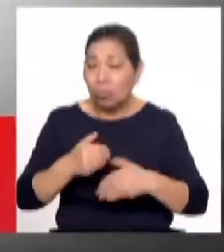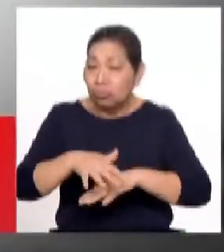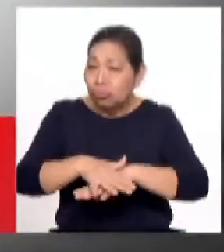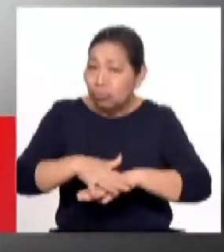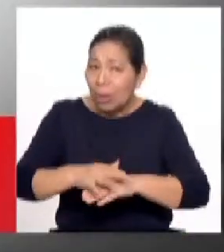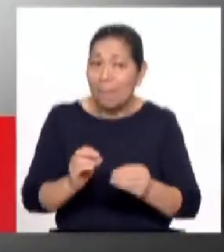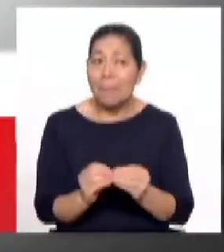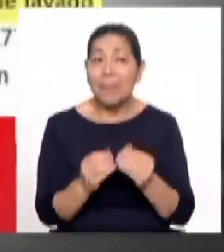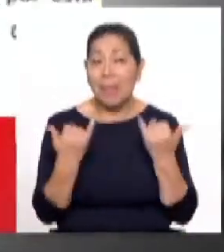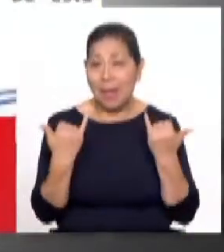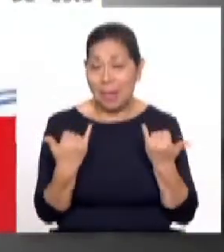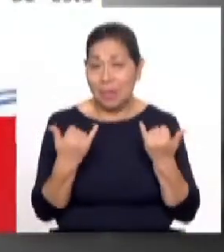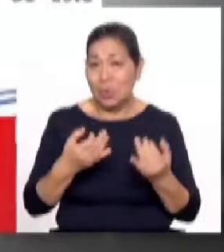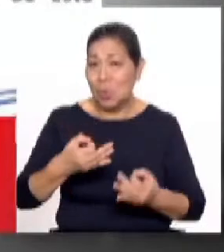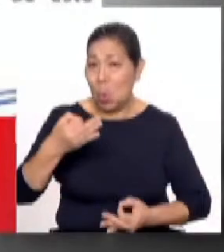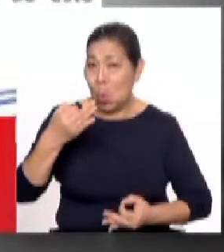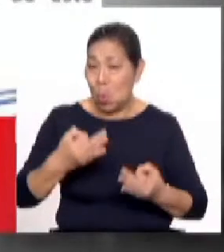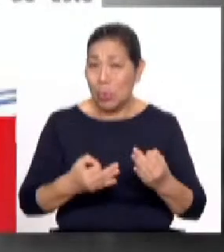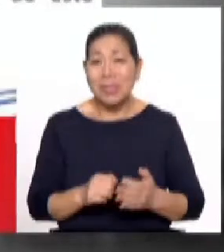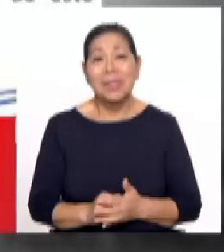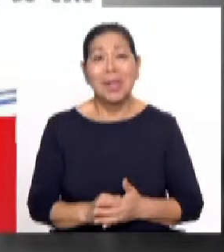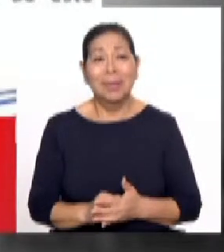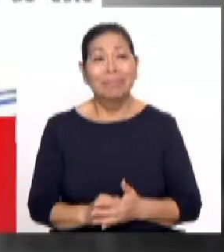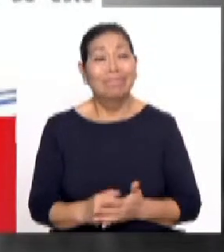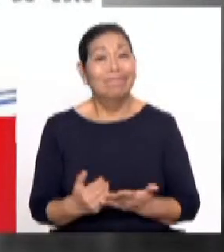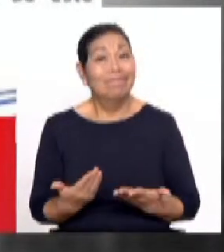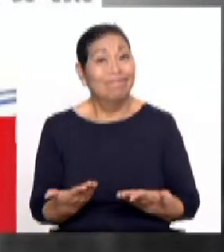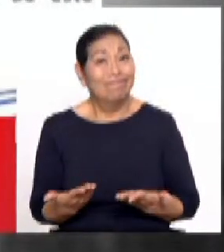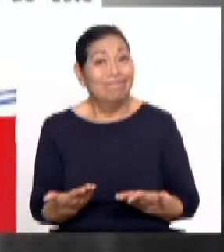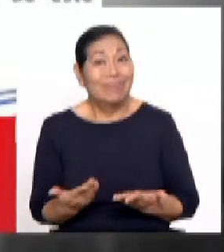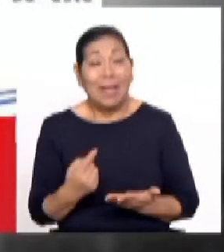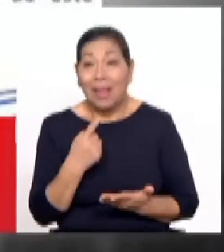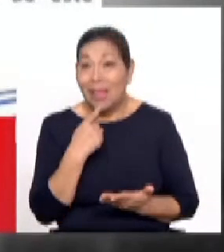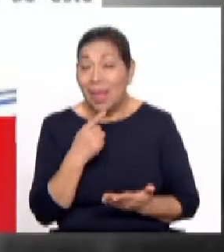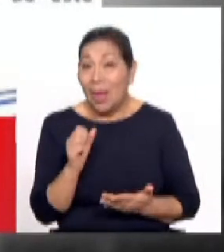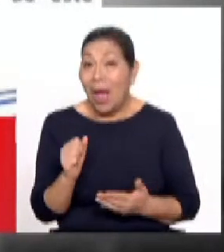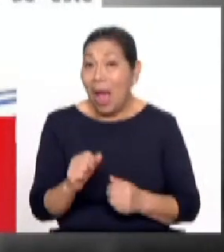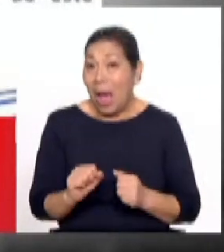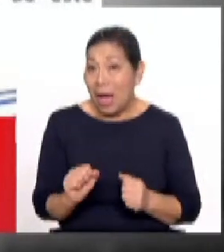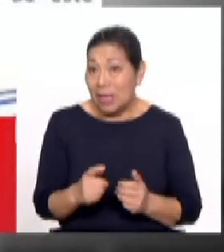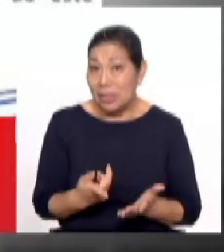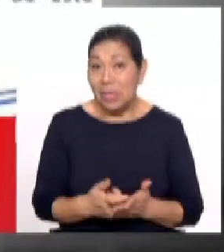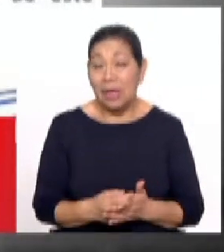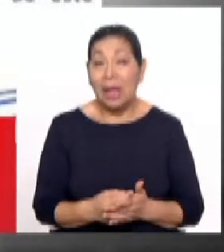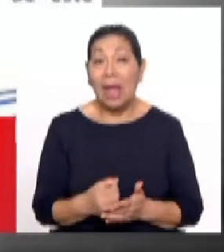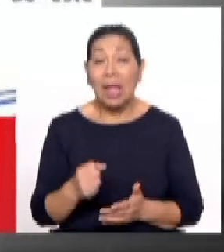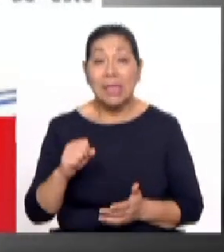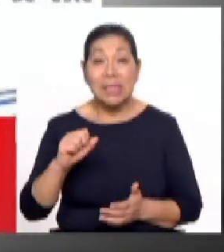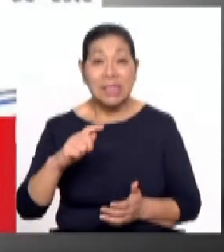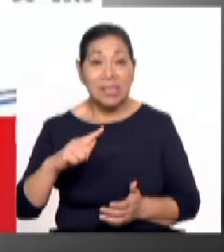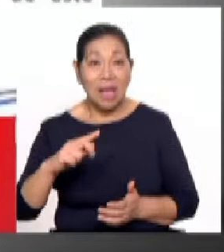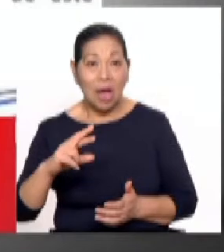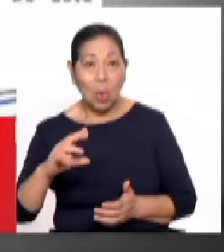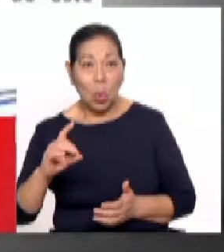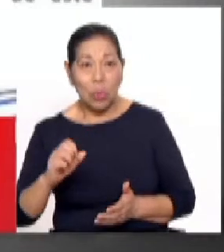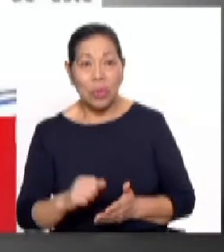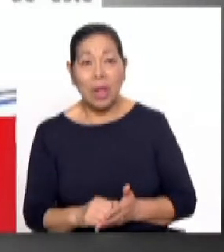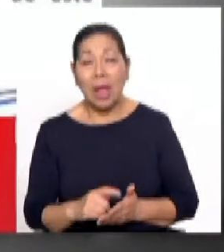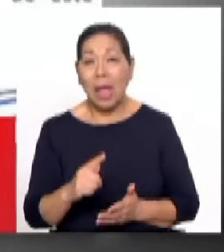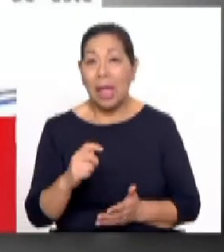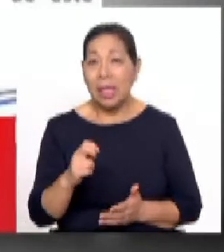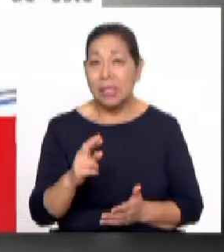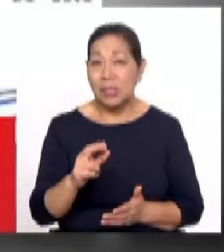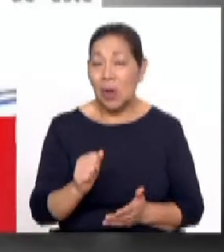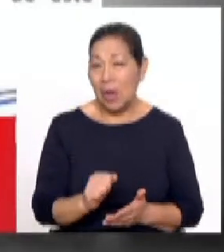proceso esta sentencia también comprende a Fidel Sánchez alayo hijo de segundo y est